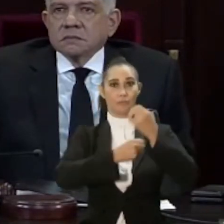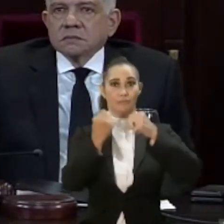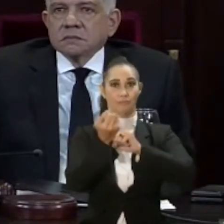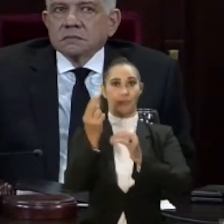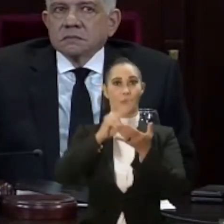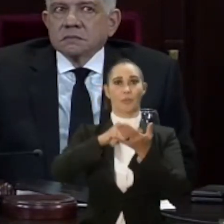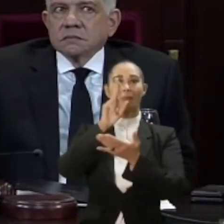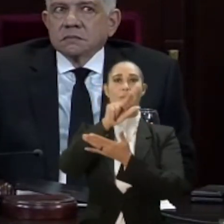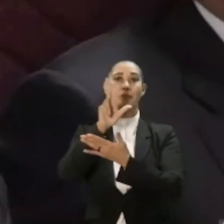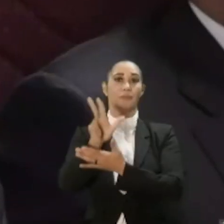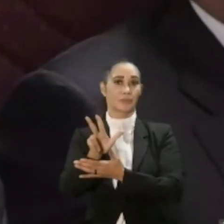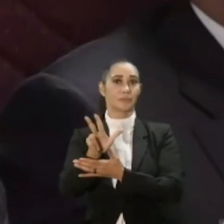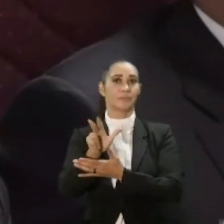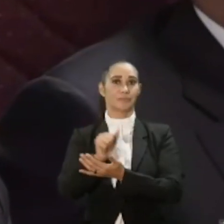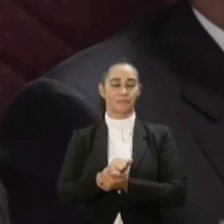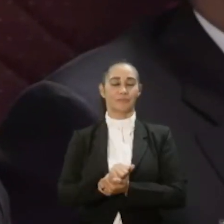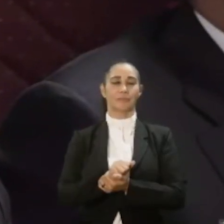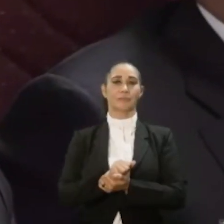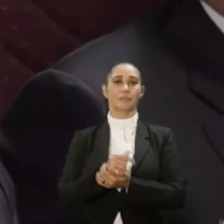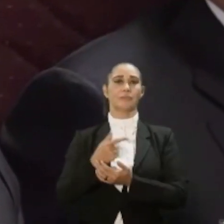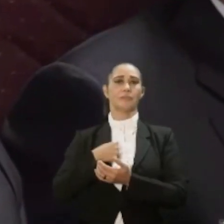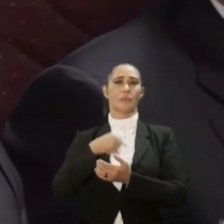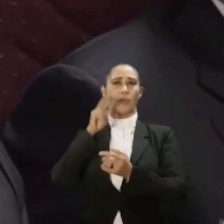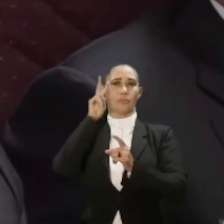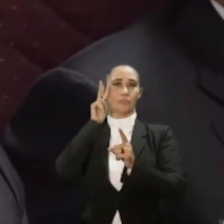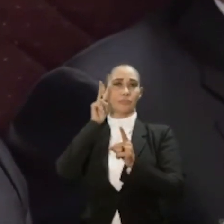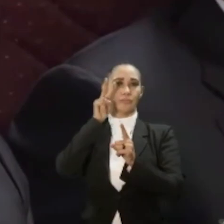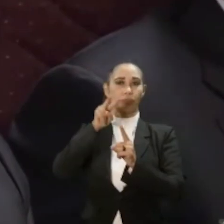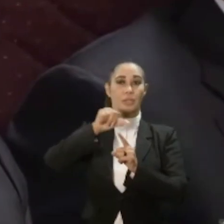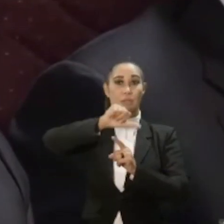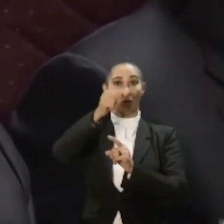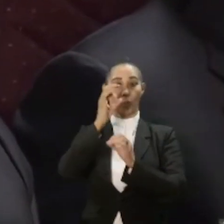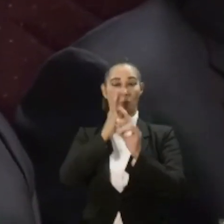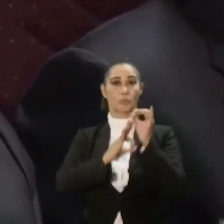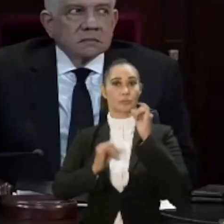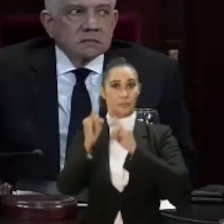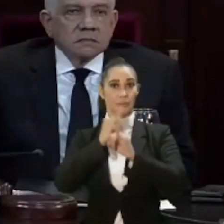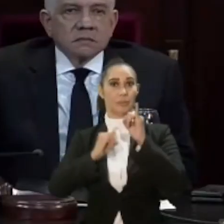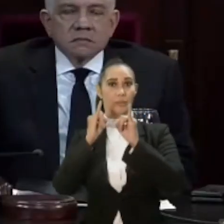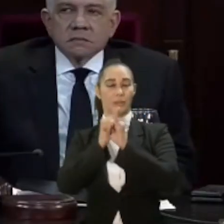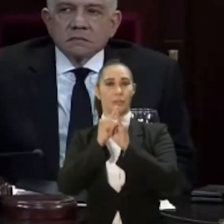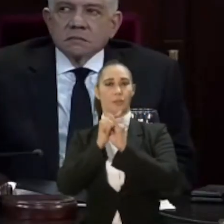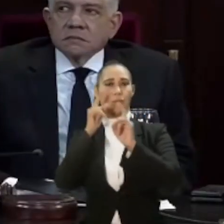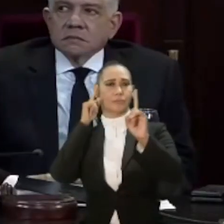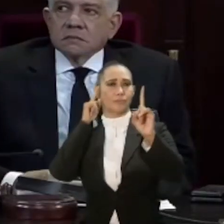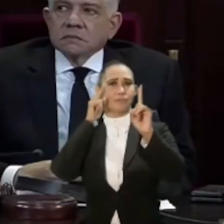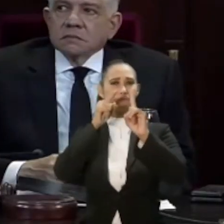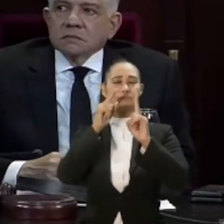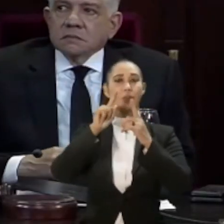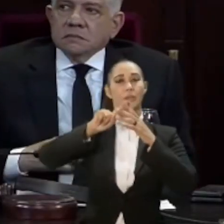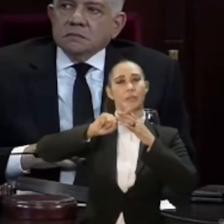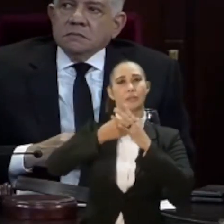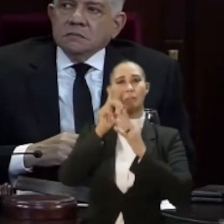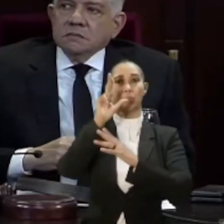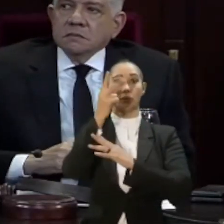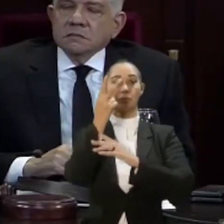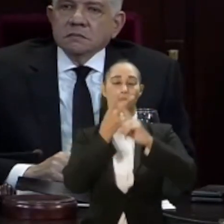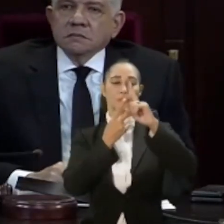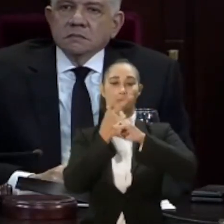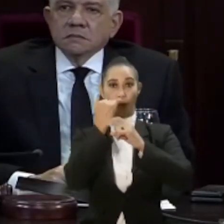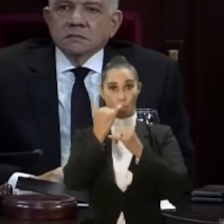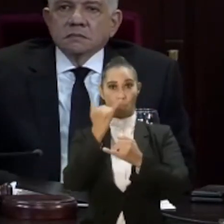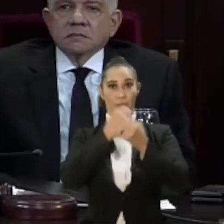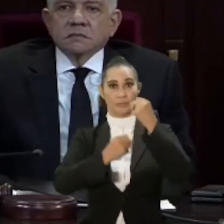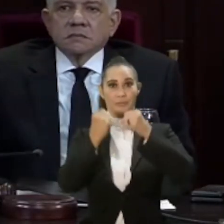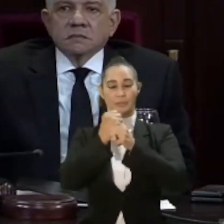2023. Nuestras proyecciones y las de los organismos internacionales apuntan que a partir del segundo trimestre de este